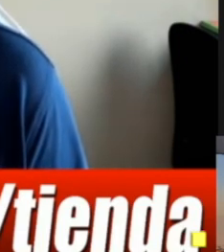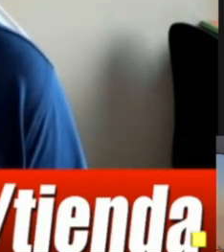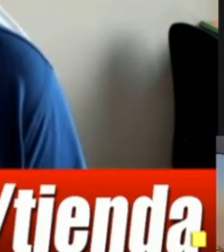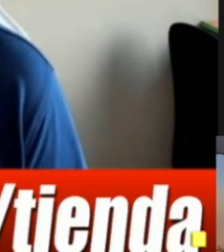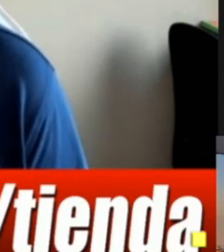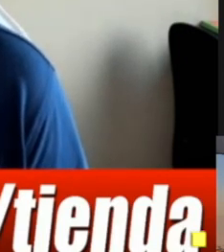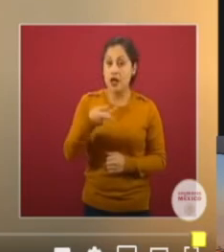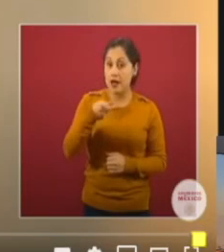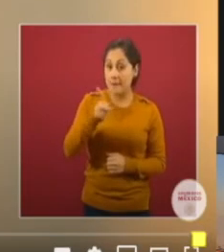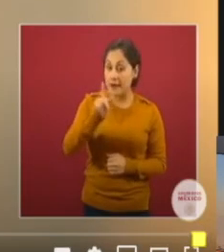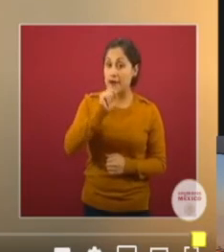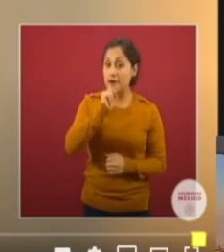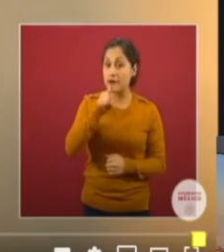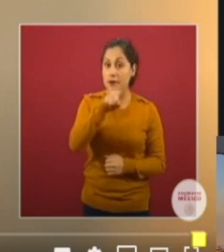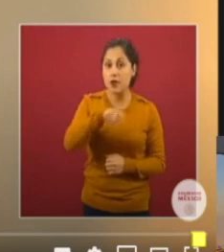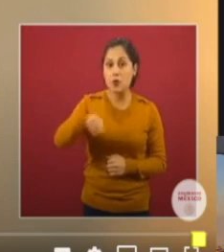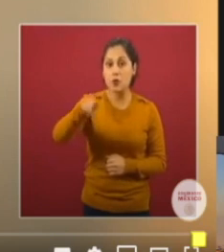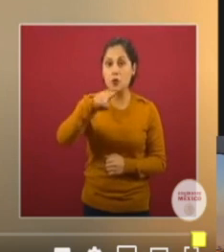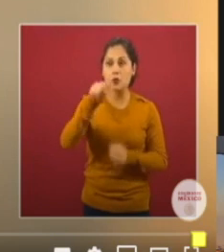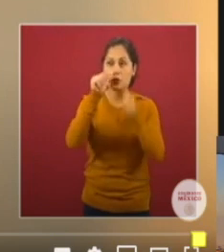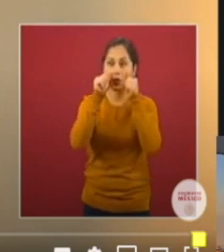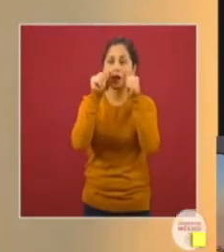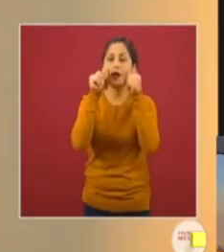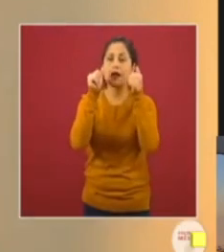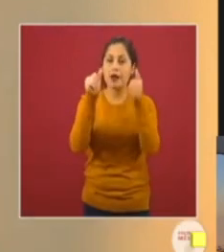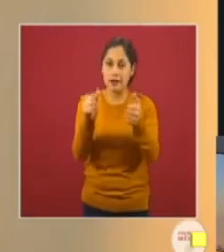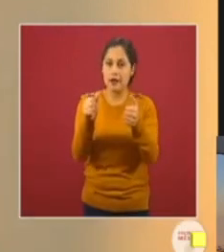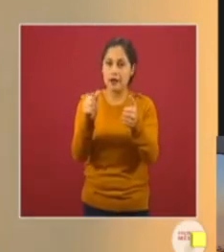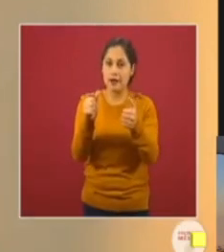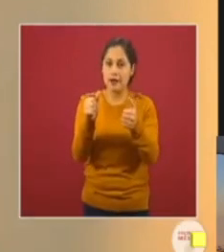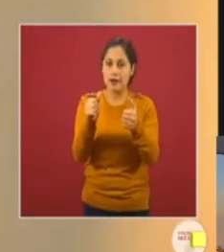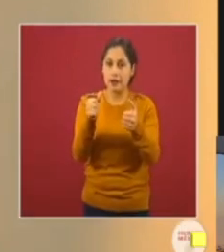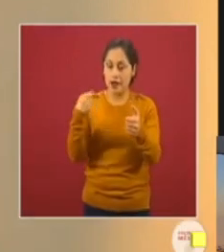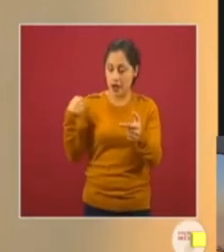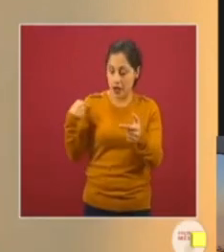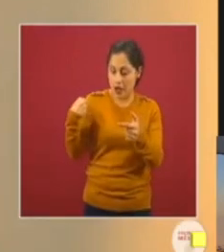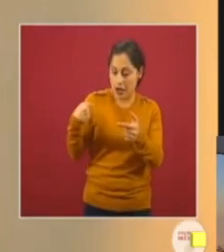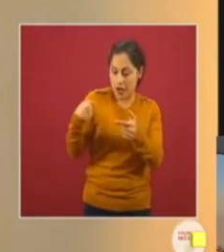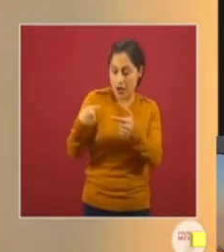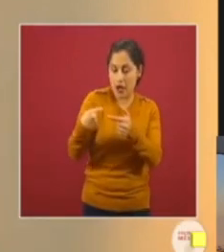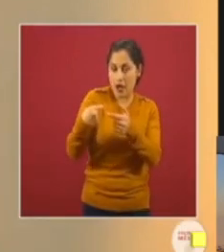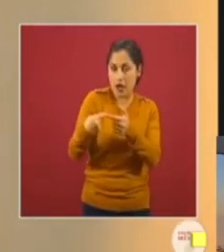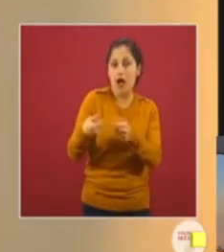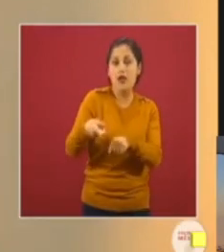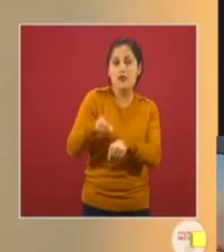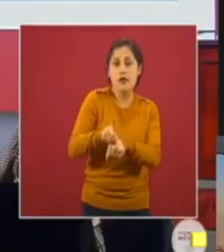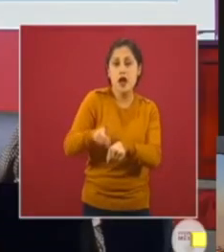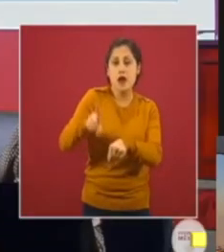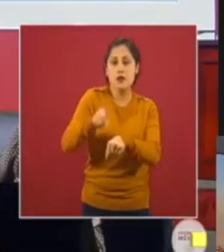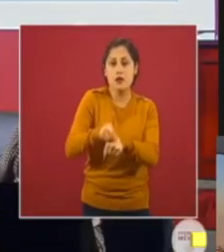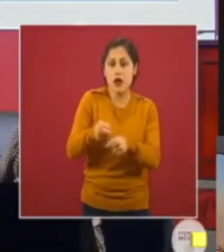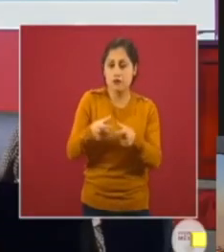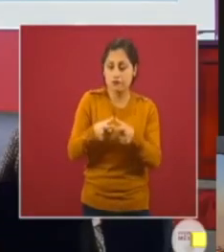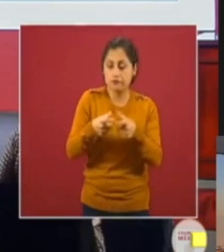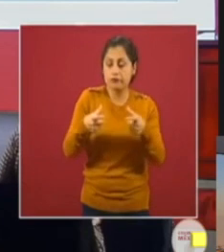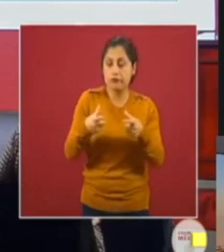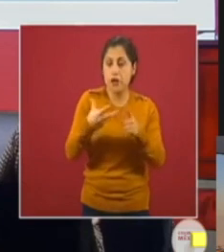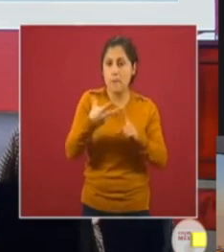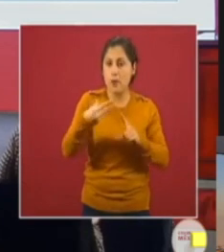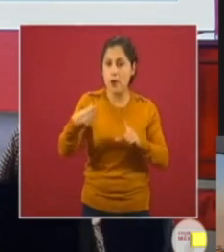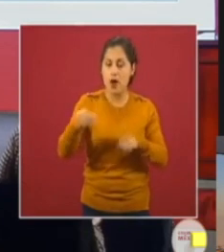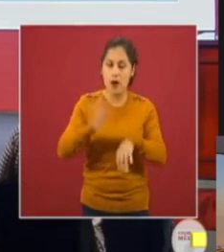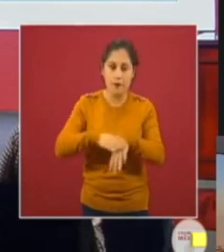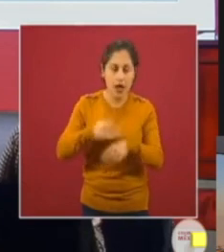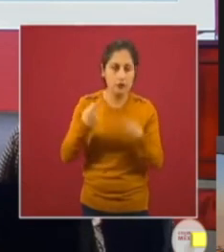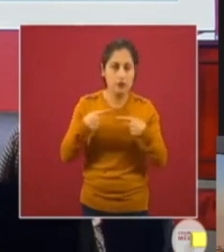cierto es que no es así. Cuando vamos viendo todos los días que hay mayor número de casos y mayor número de casos, efectivamente, si